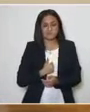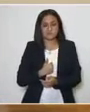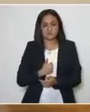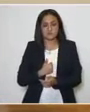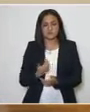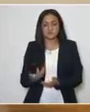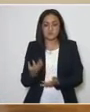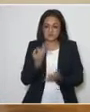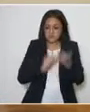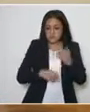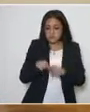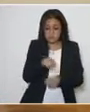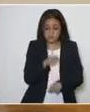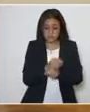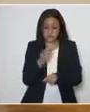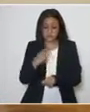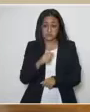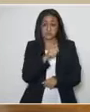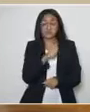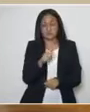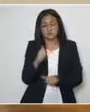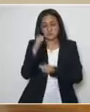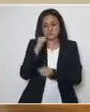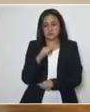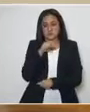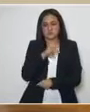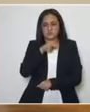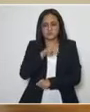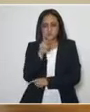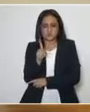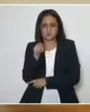y todo eso está en manos de la autoridad ministerial.